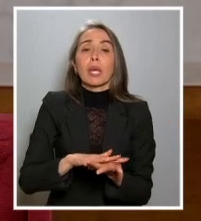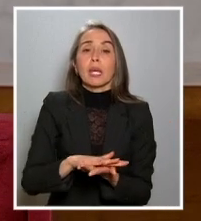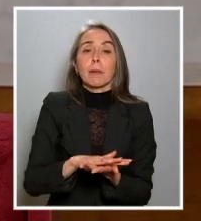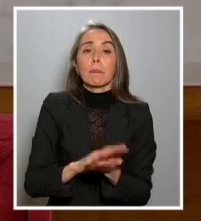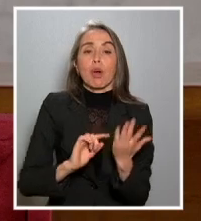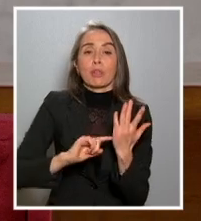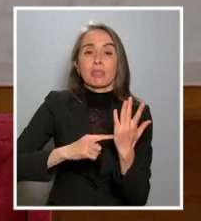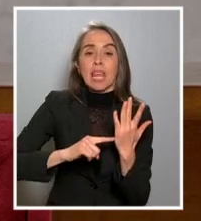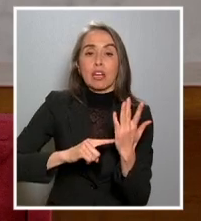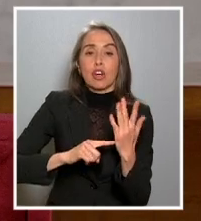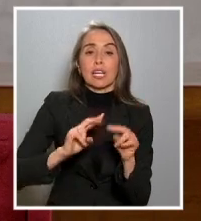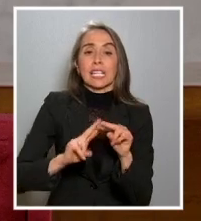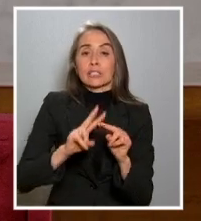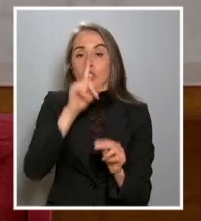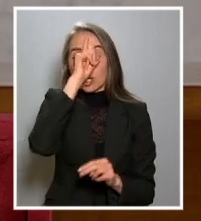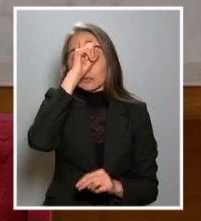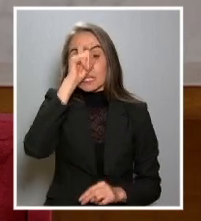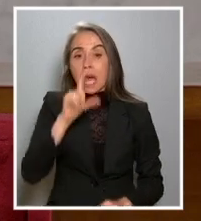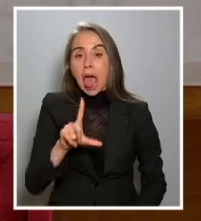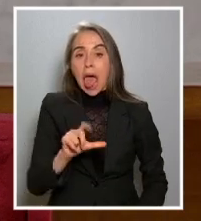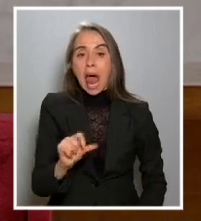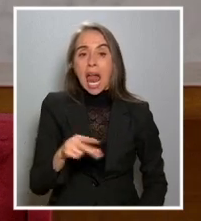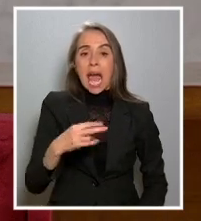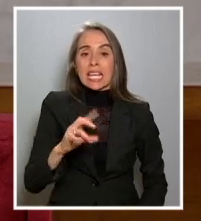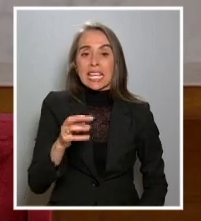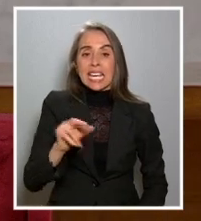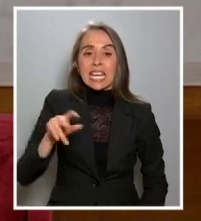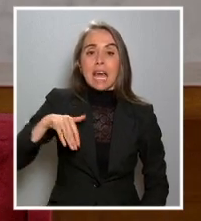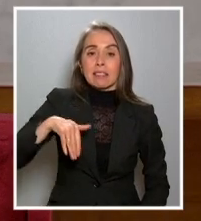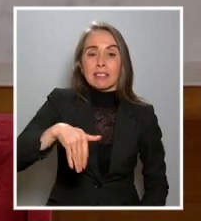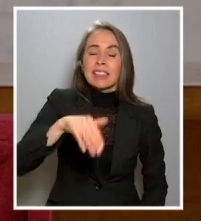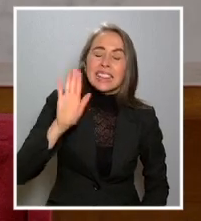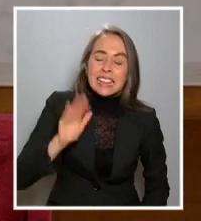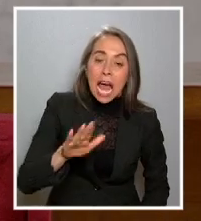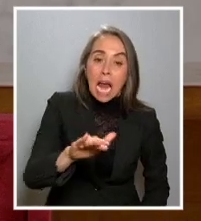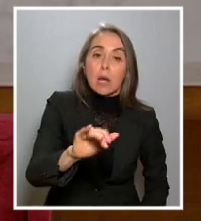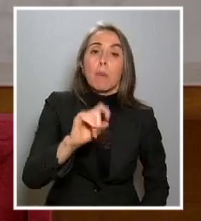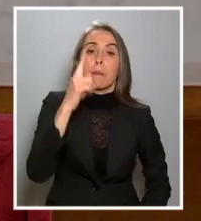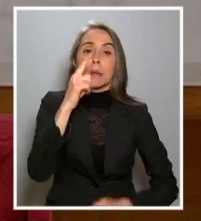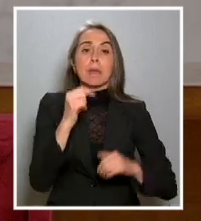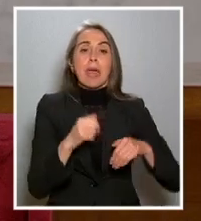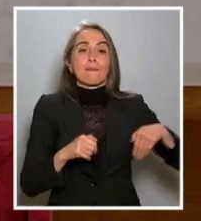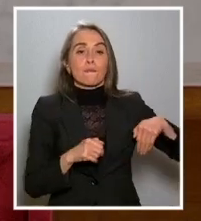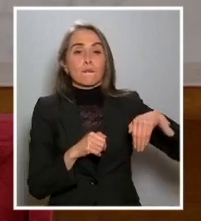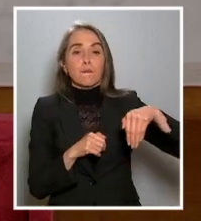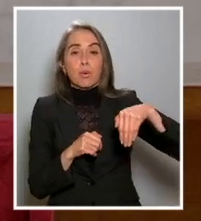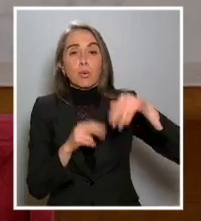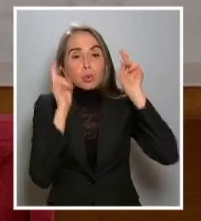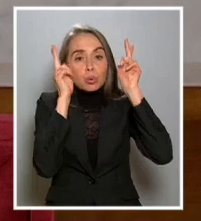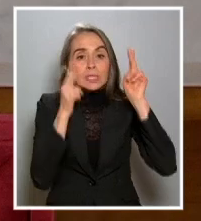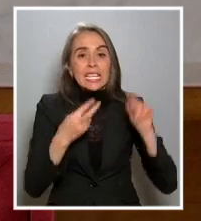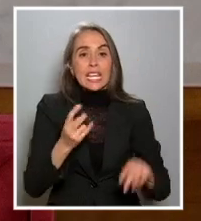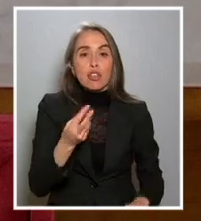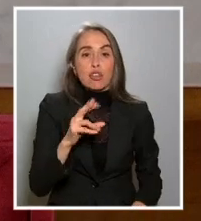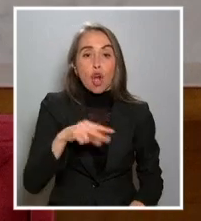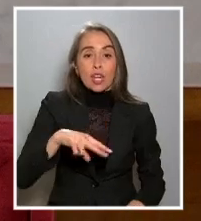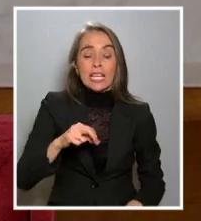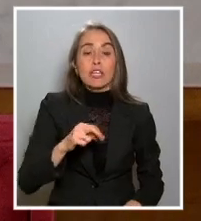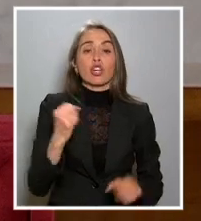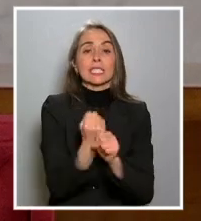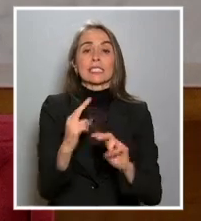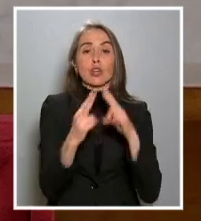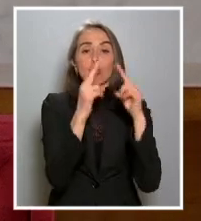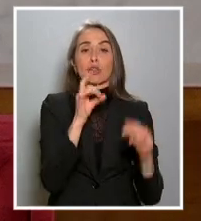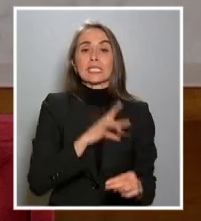la tecnología implementada en el Hospital Las Higueras de Talcahuano o el primer bus a hidrógeno construido en Chile, en la región de O'Higgins. Y hace pocas